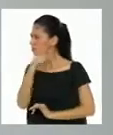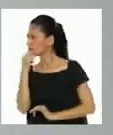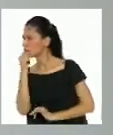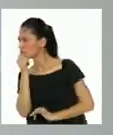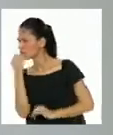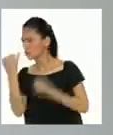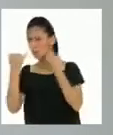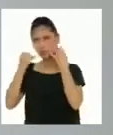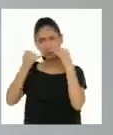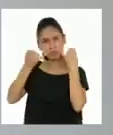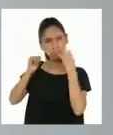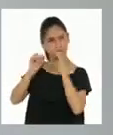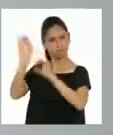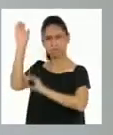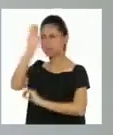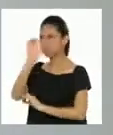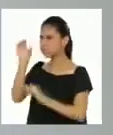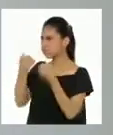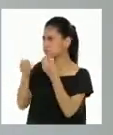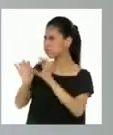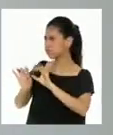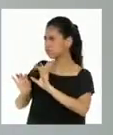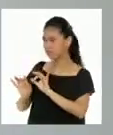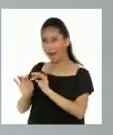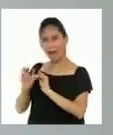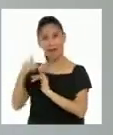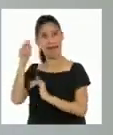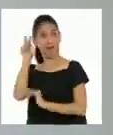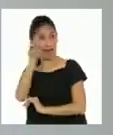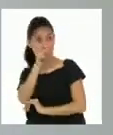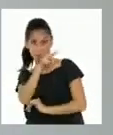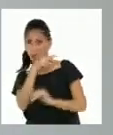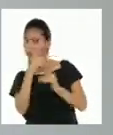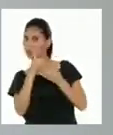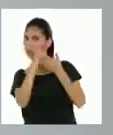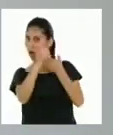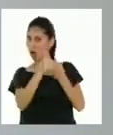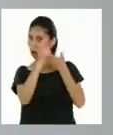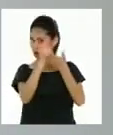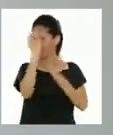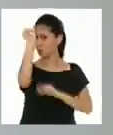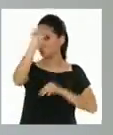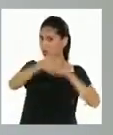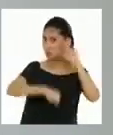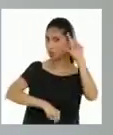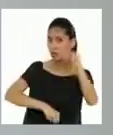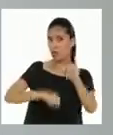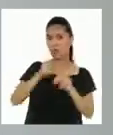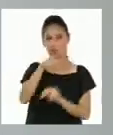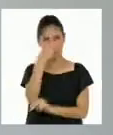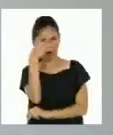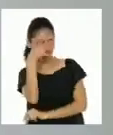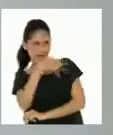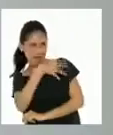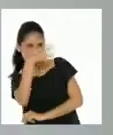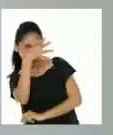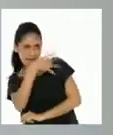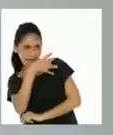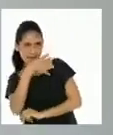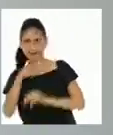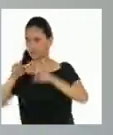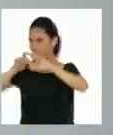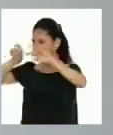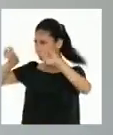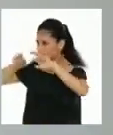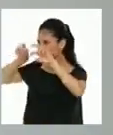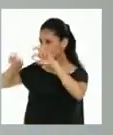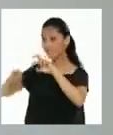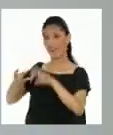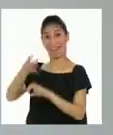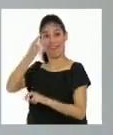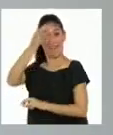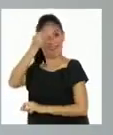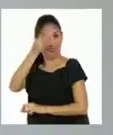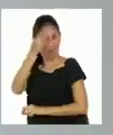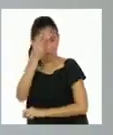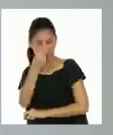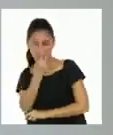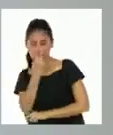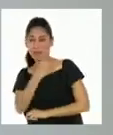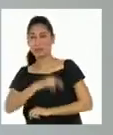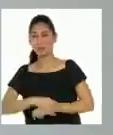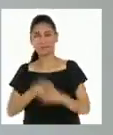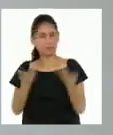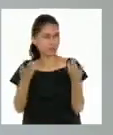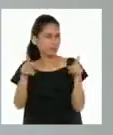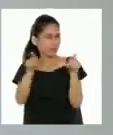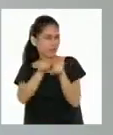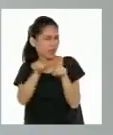bien común de todas y todos los que componen la comunidad. Existen muchos mecanismos a través de los cuales podemos tener una participación activa,